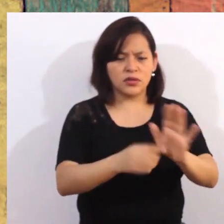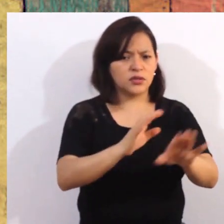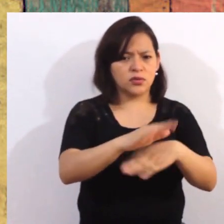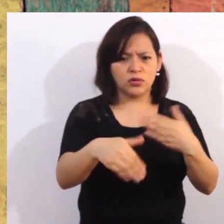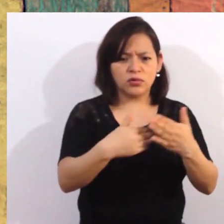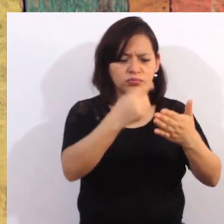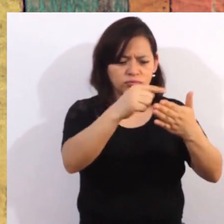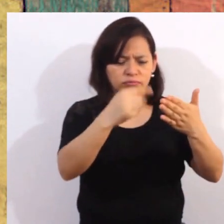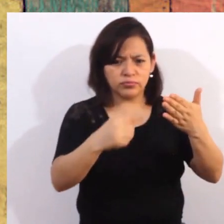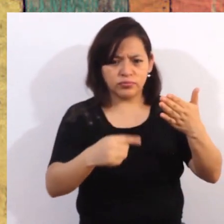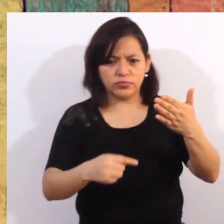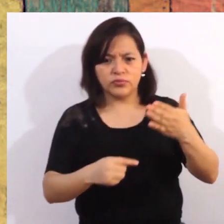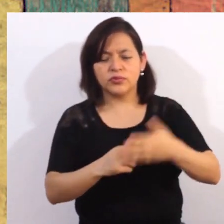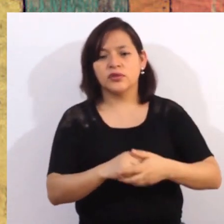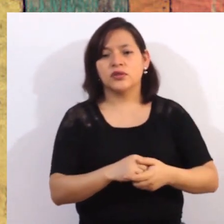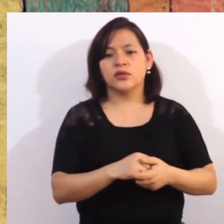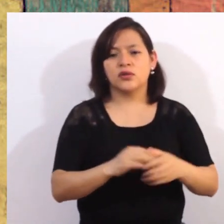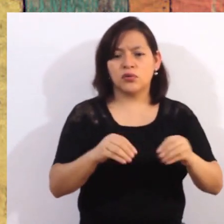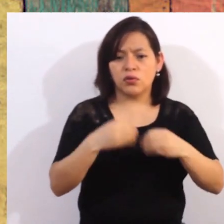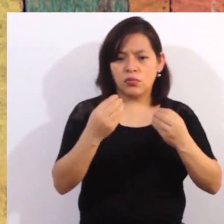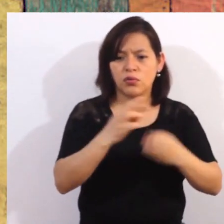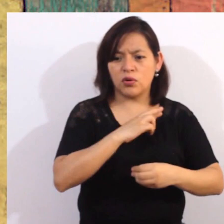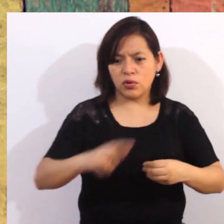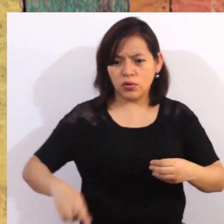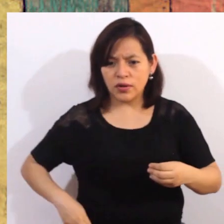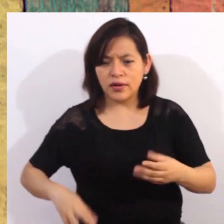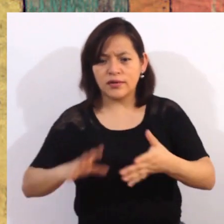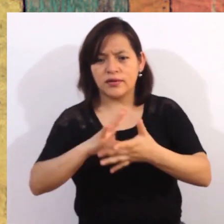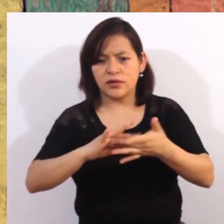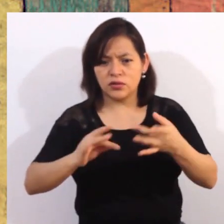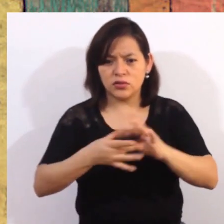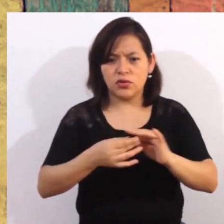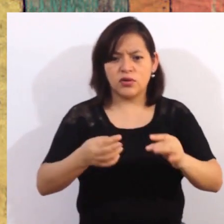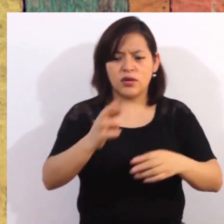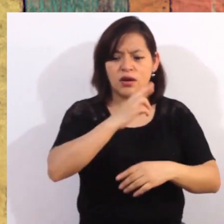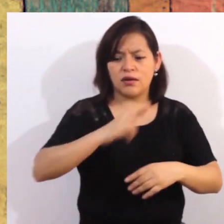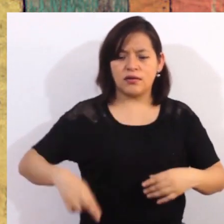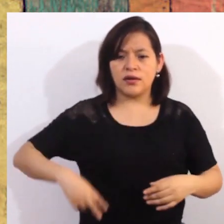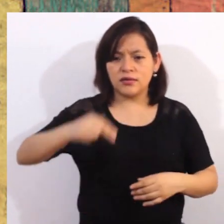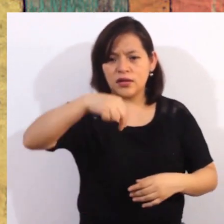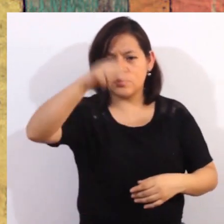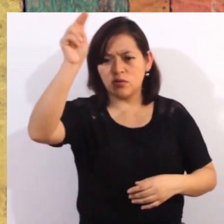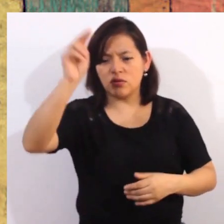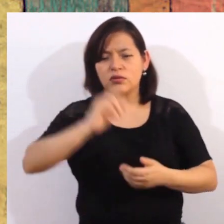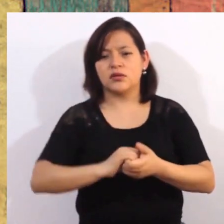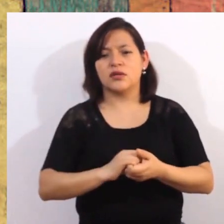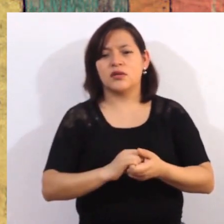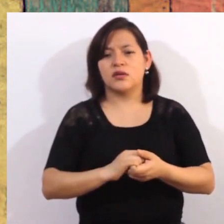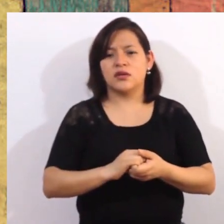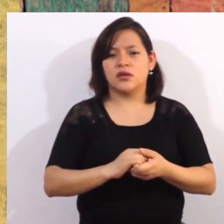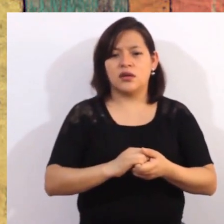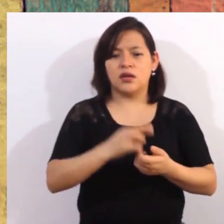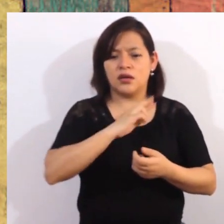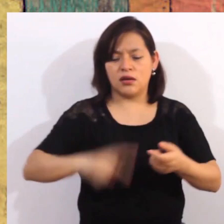tiempo intertestamentario y por qué los reyes del norte, estos reyes que tienen que ver con Seleuco y